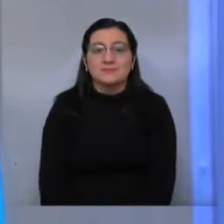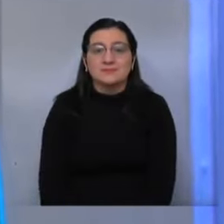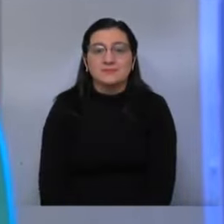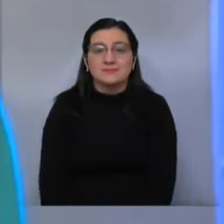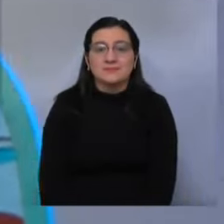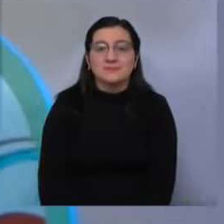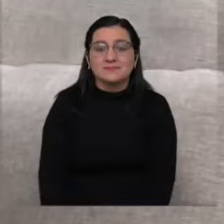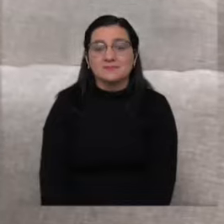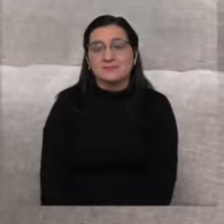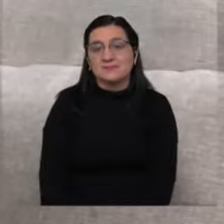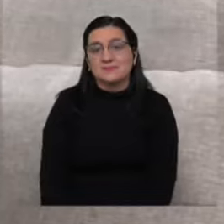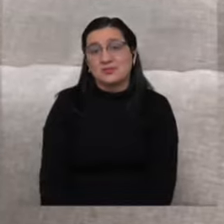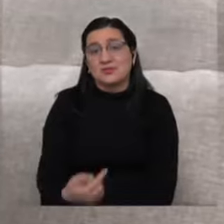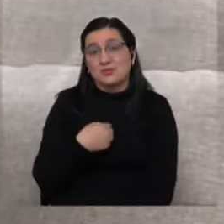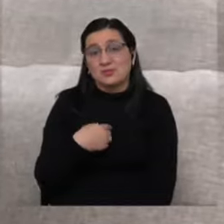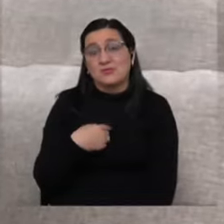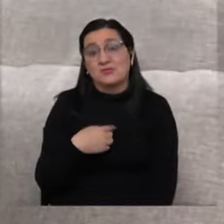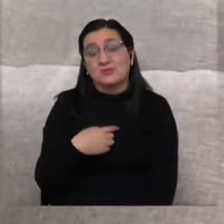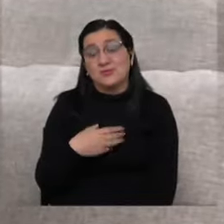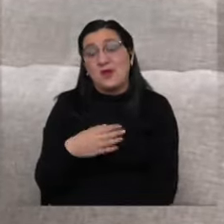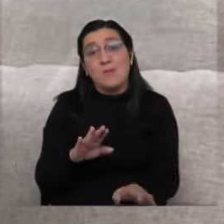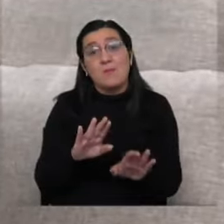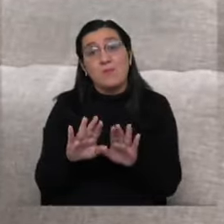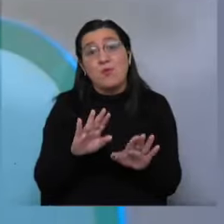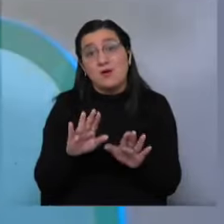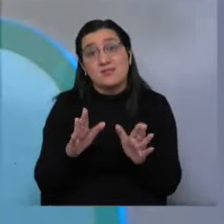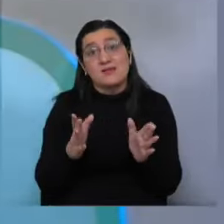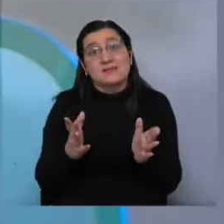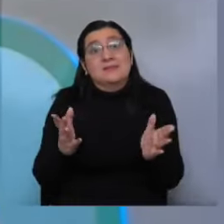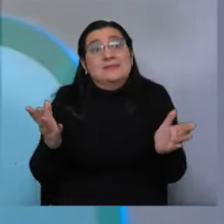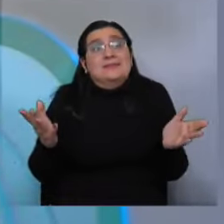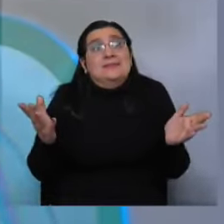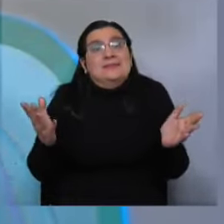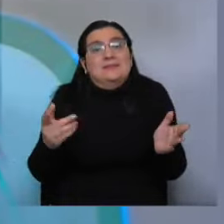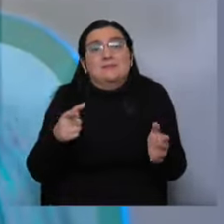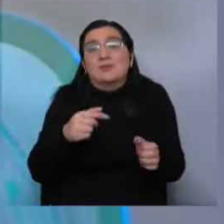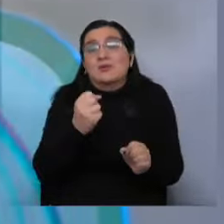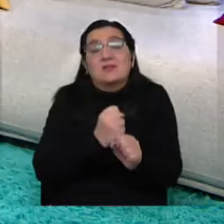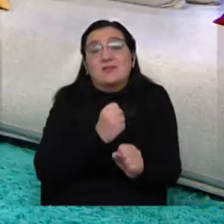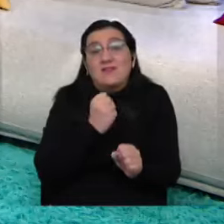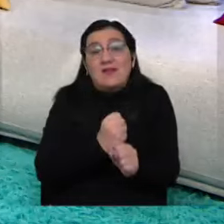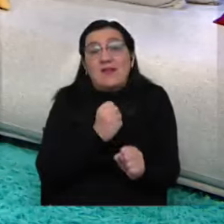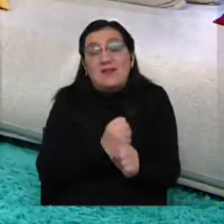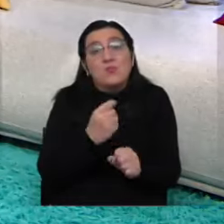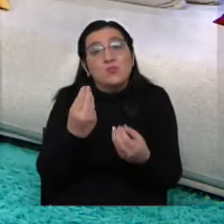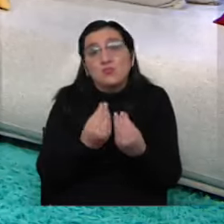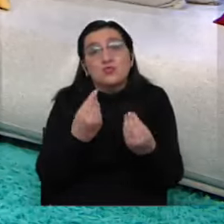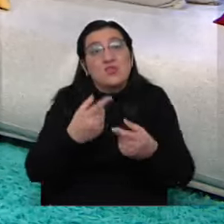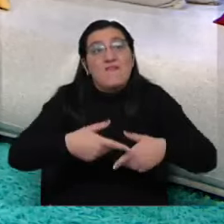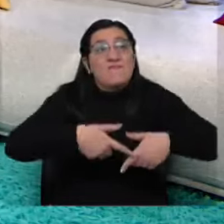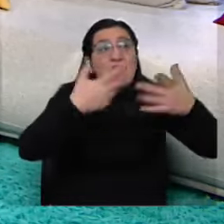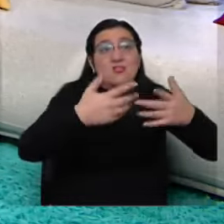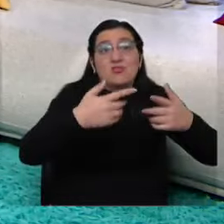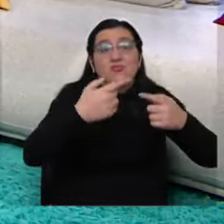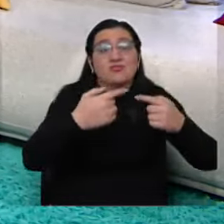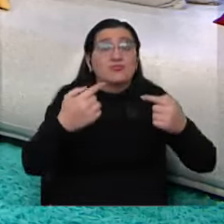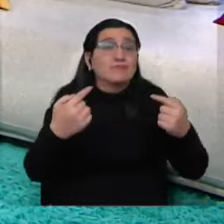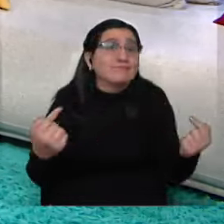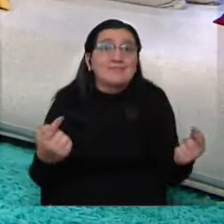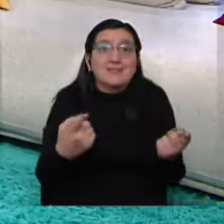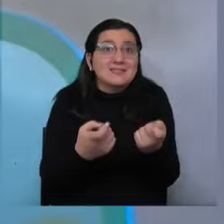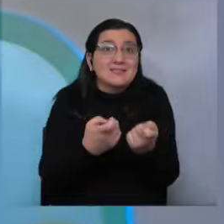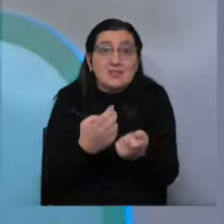cariño una puerta que nos puede llevar porque trabaja de muchos eventos muchas cosas y muchas cuadrillas en la ca